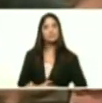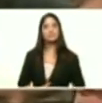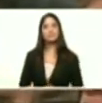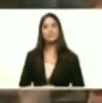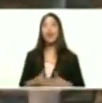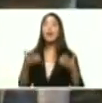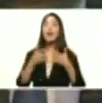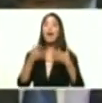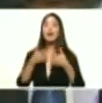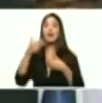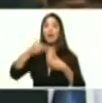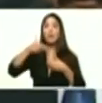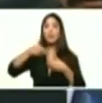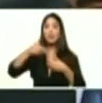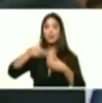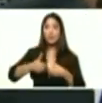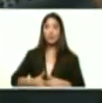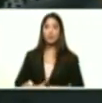la guerra, petróleo,